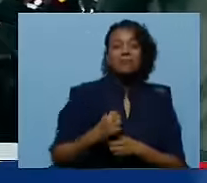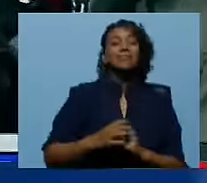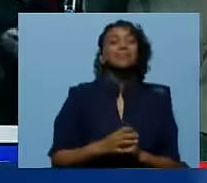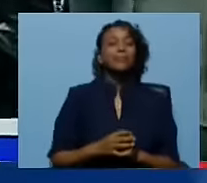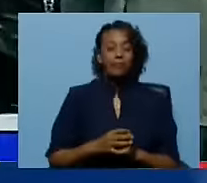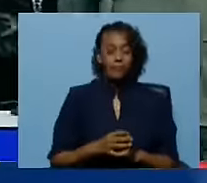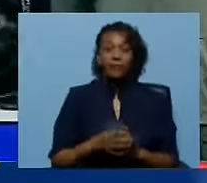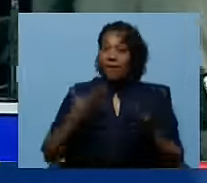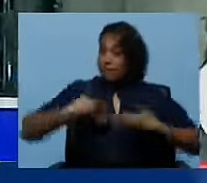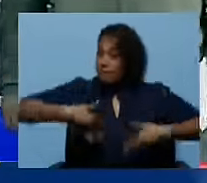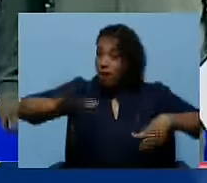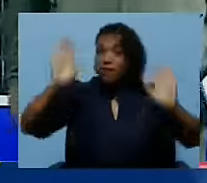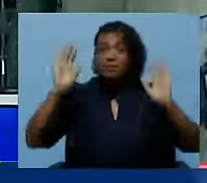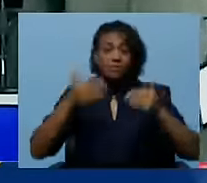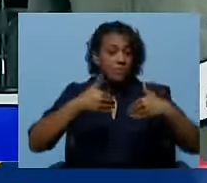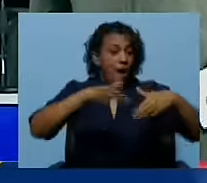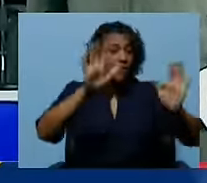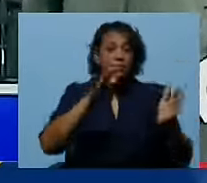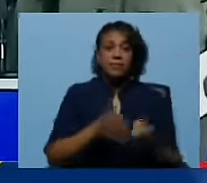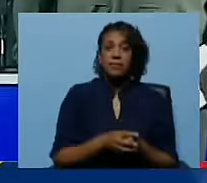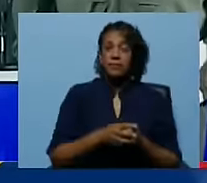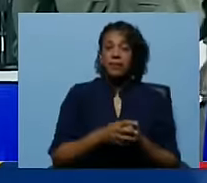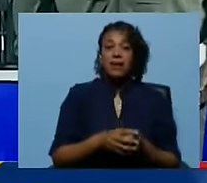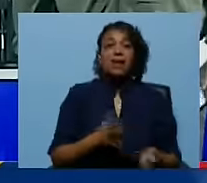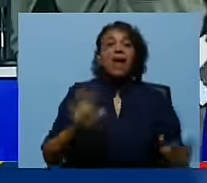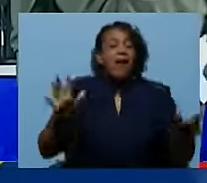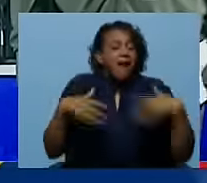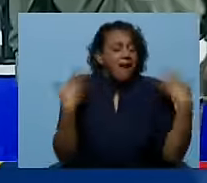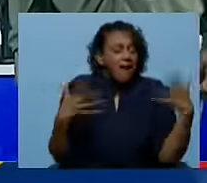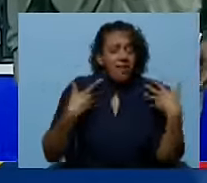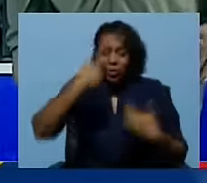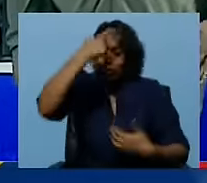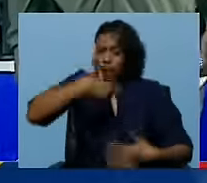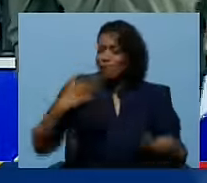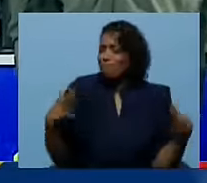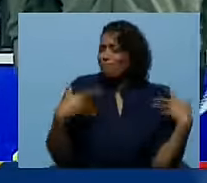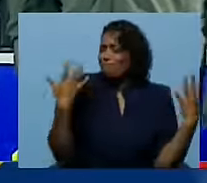Y salgan, pues. Me da mucha alegría